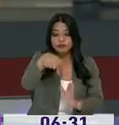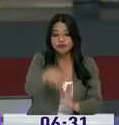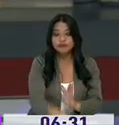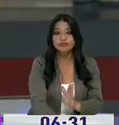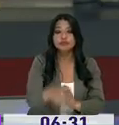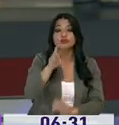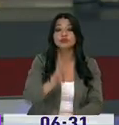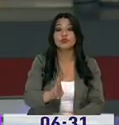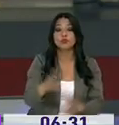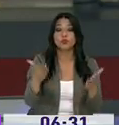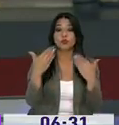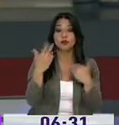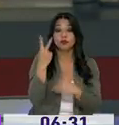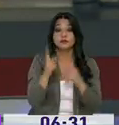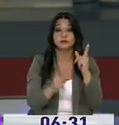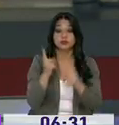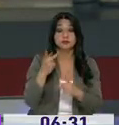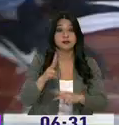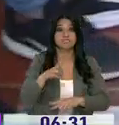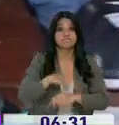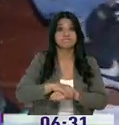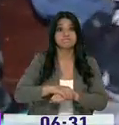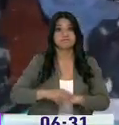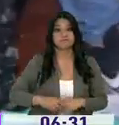fueron detenidas. Veamos.